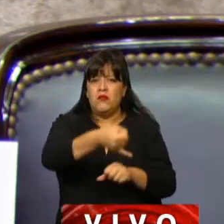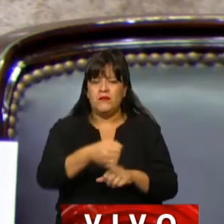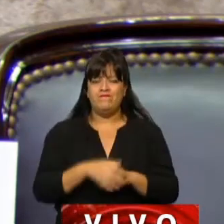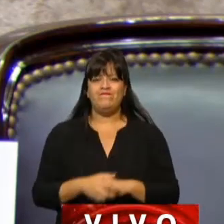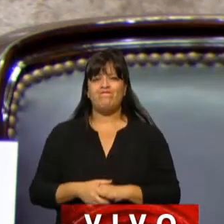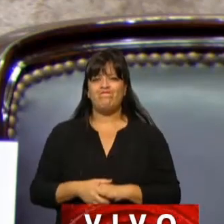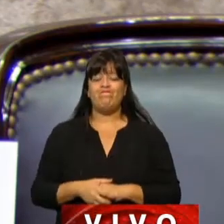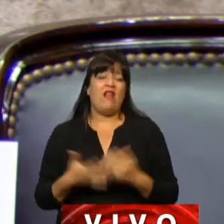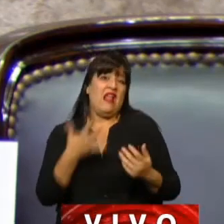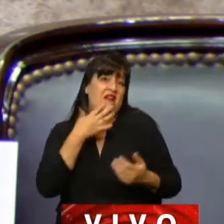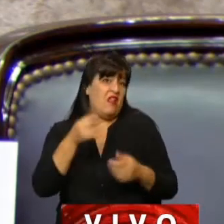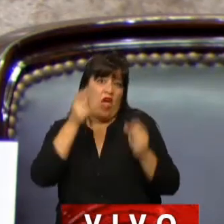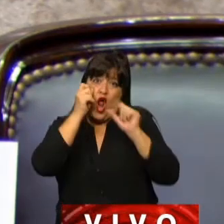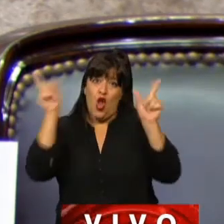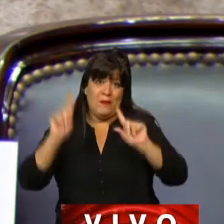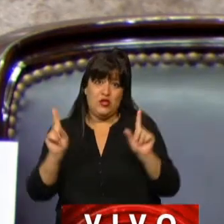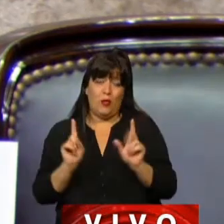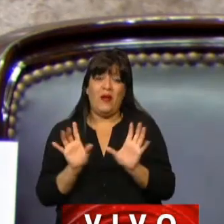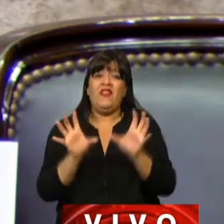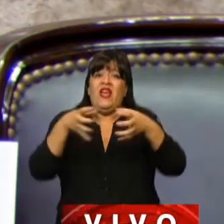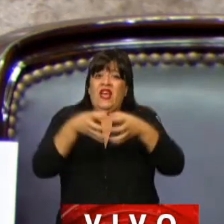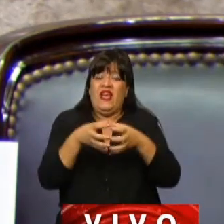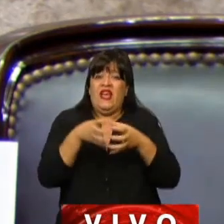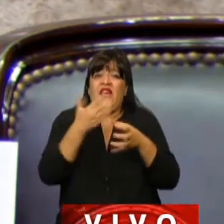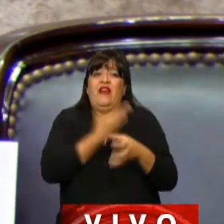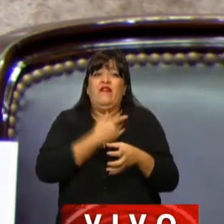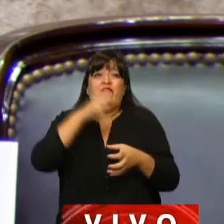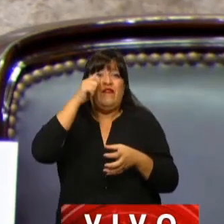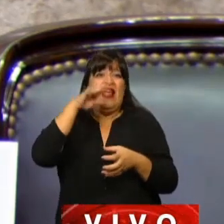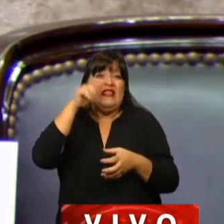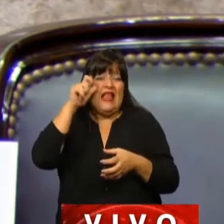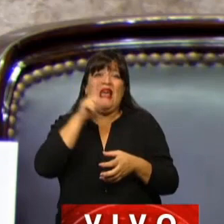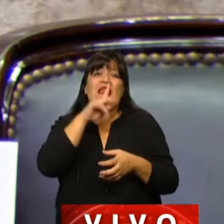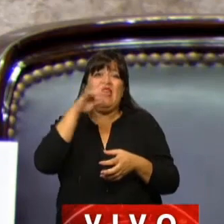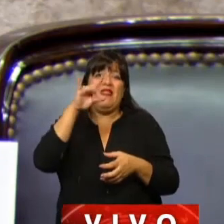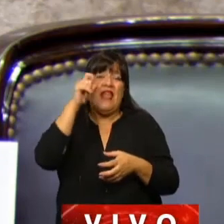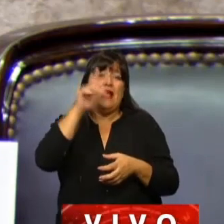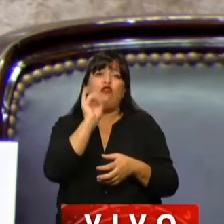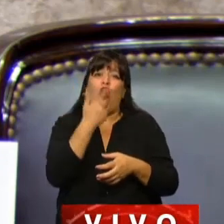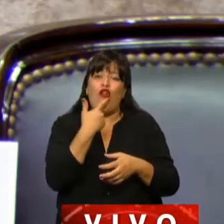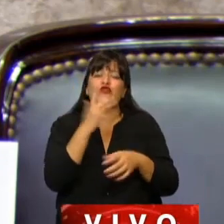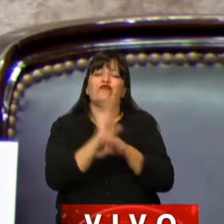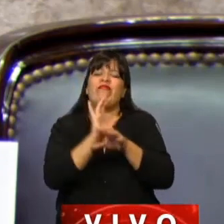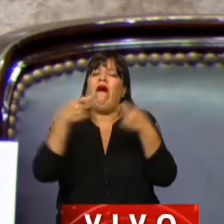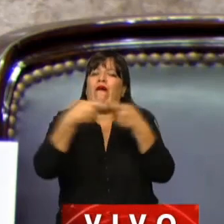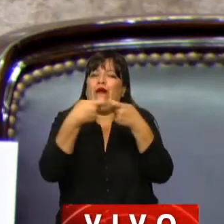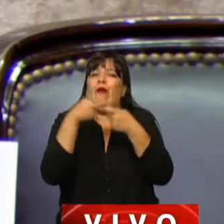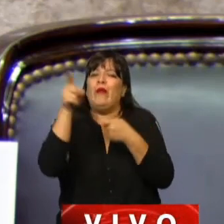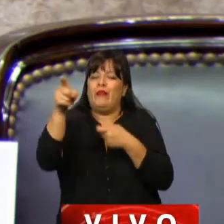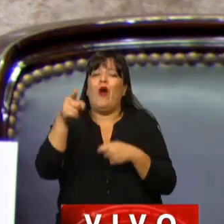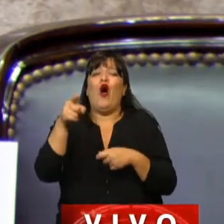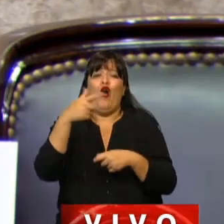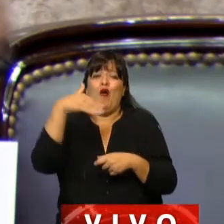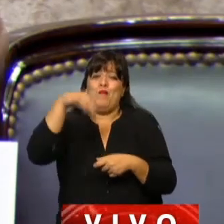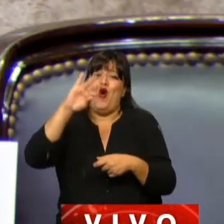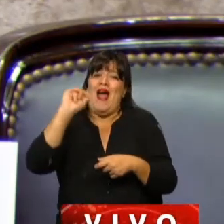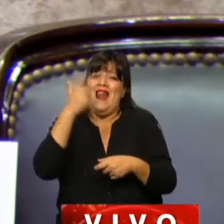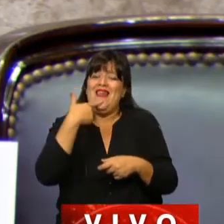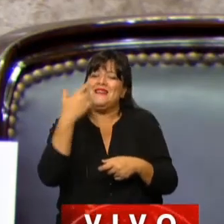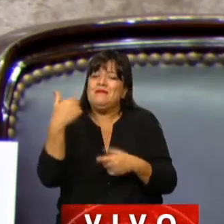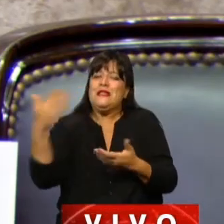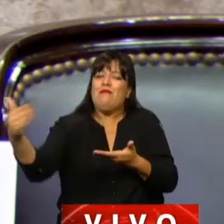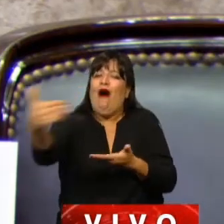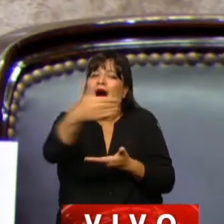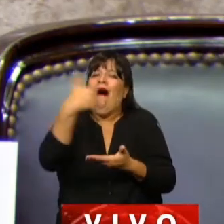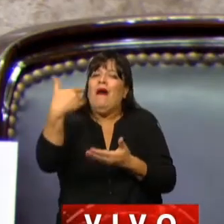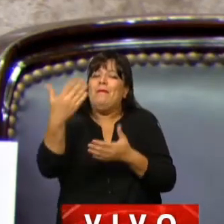Miren, no me sorprende que el Frente de Todos se haya buscado un aliado como Gerardo Morales, ese carcelero que le está juntando los votos para